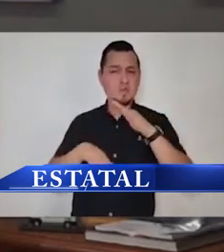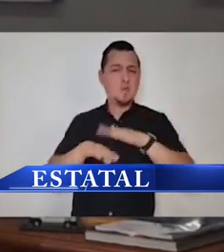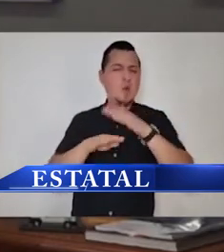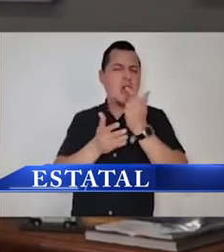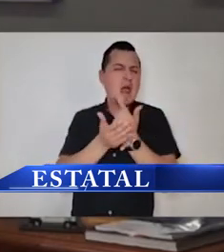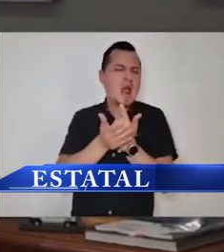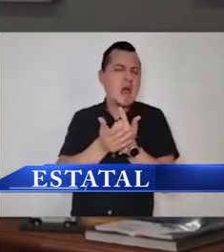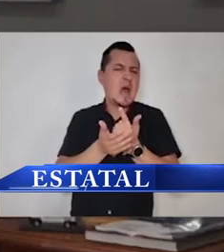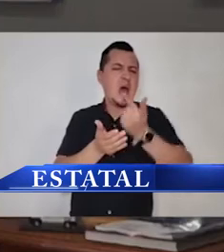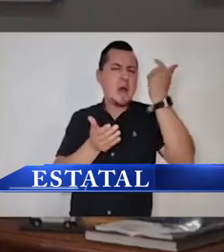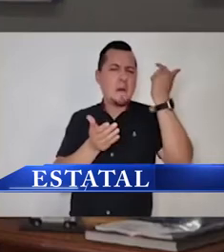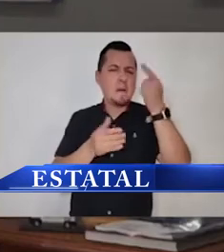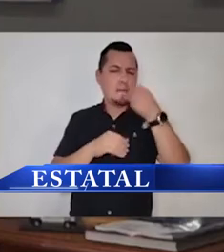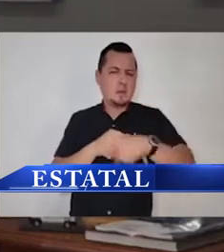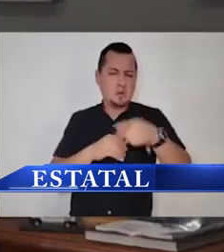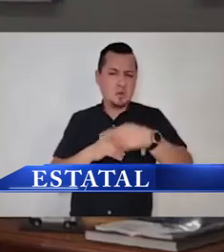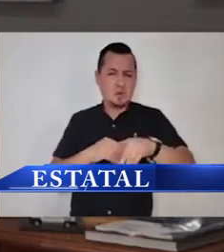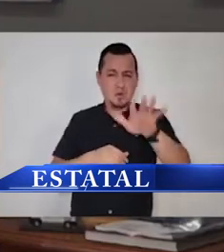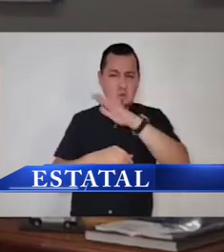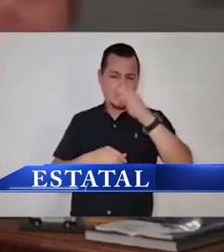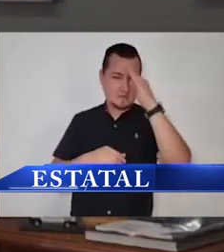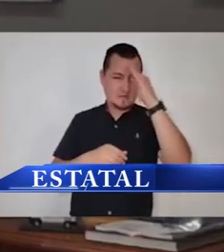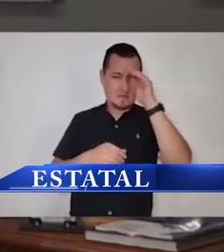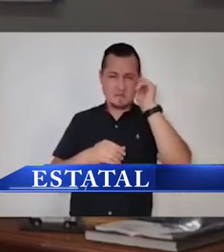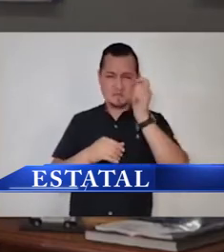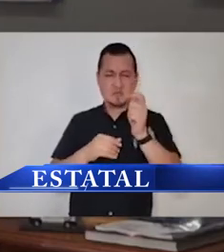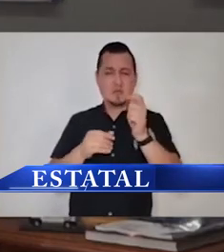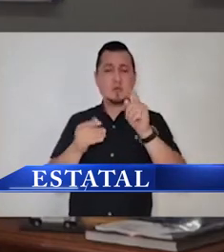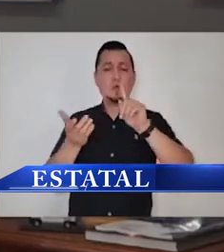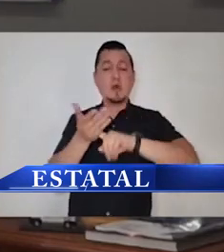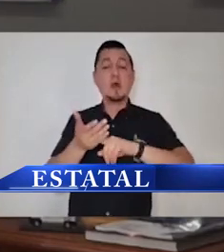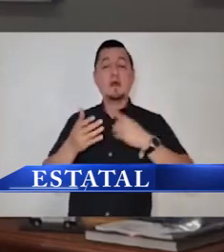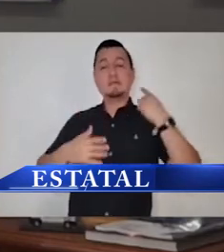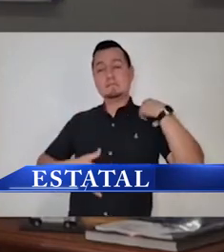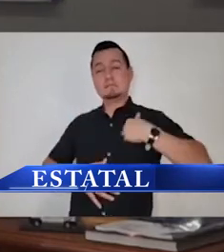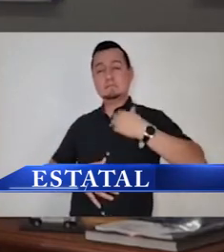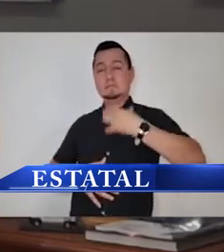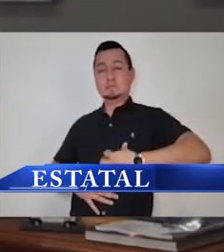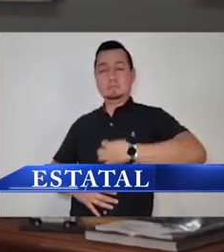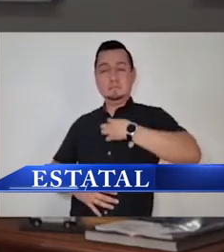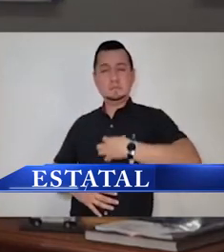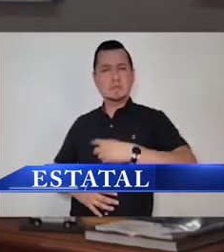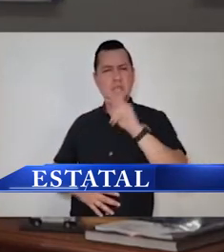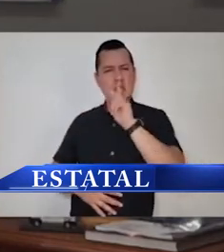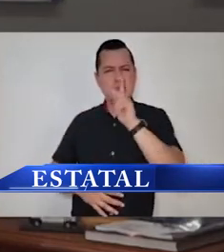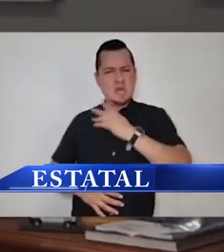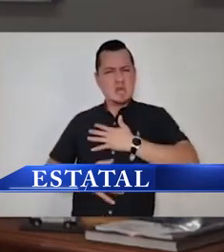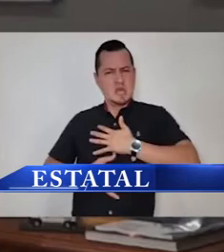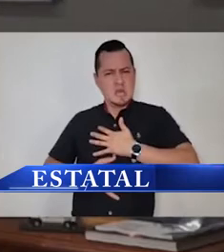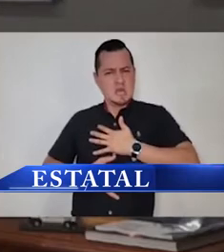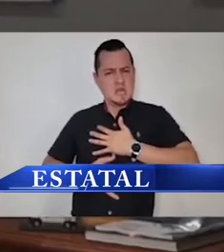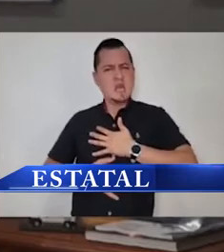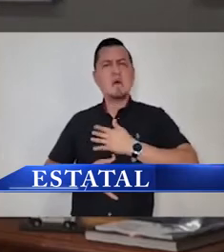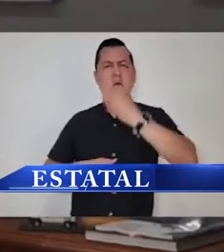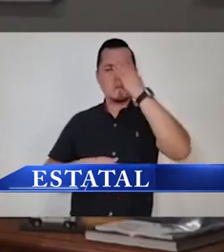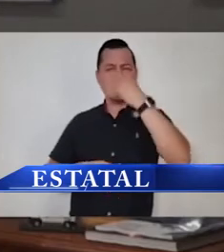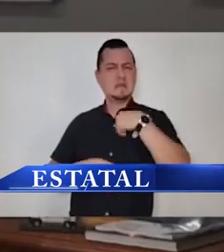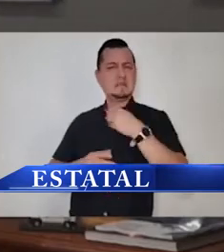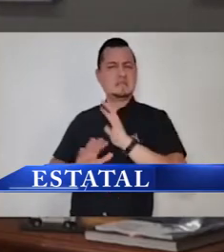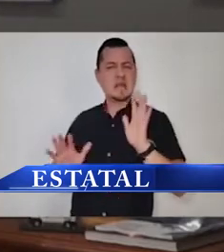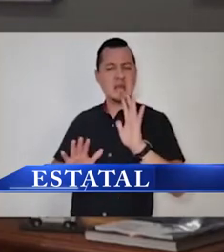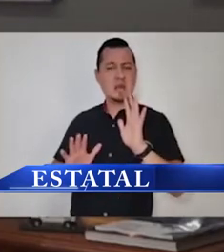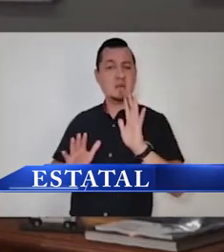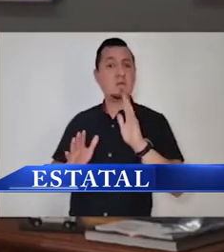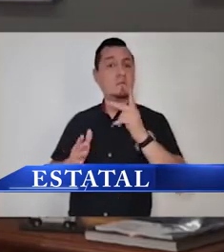esta enfermedad causa un daño sistémico, es decir, no solo afecta la vía respiratoria y que